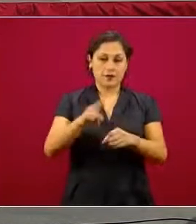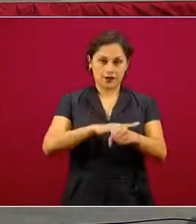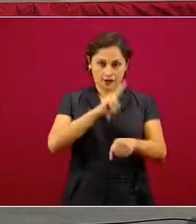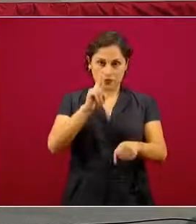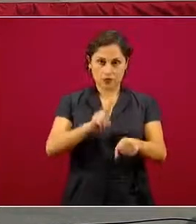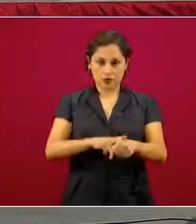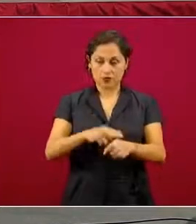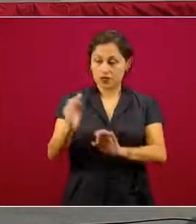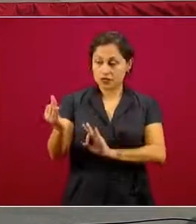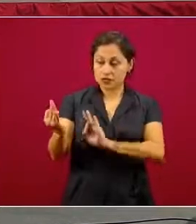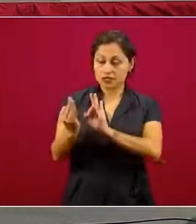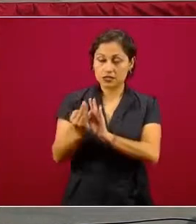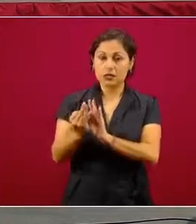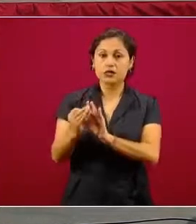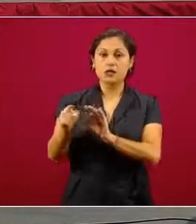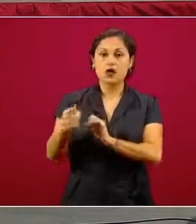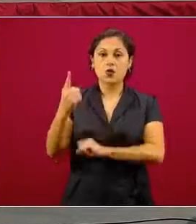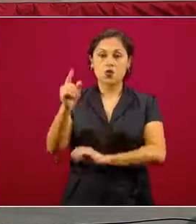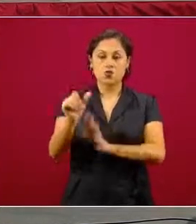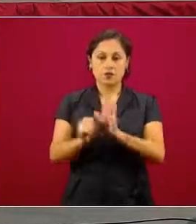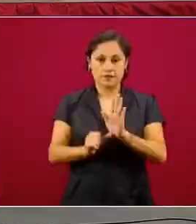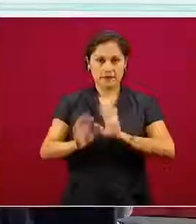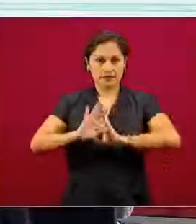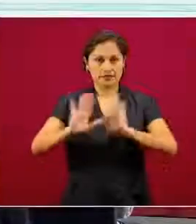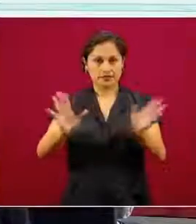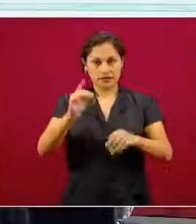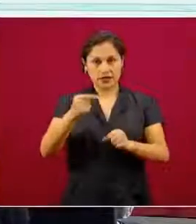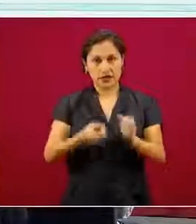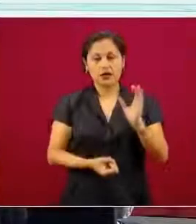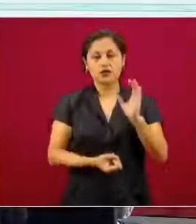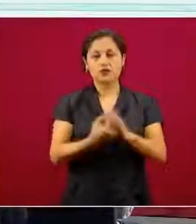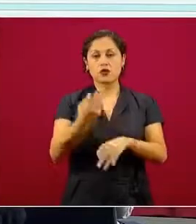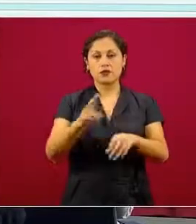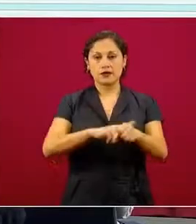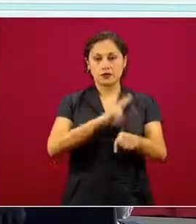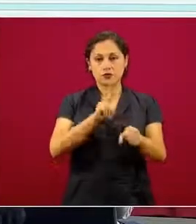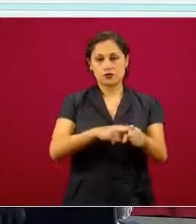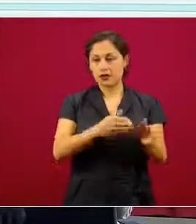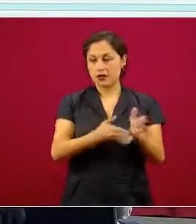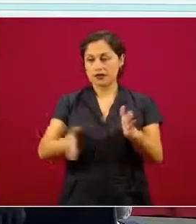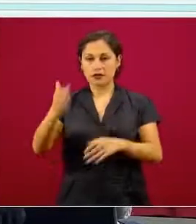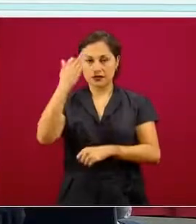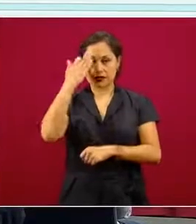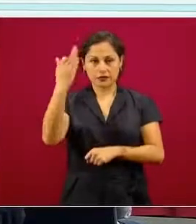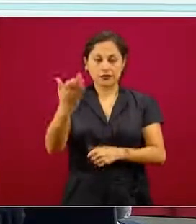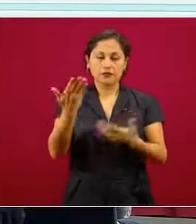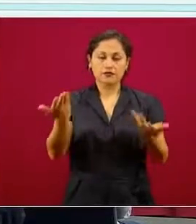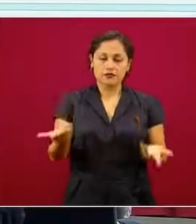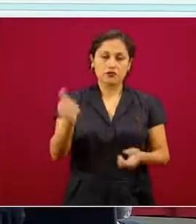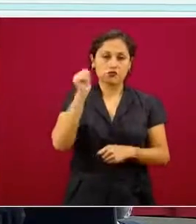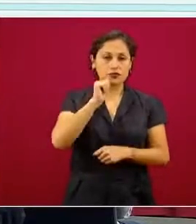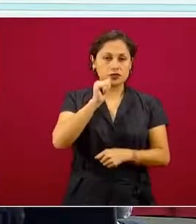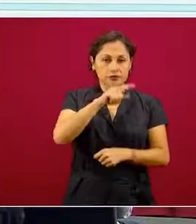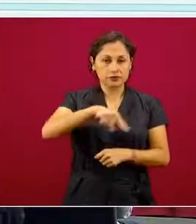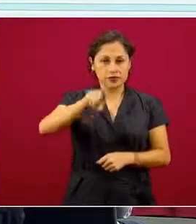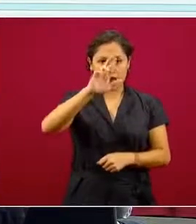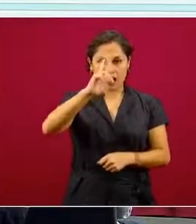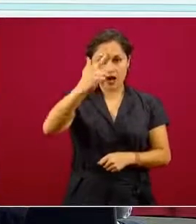mes de que inició la nueva normalidad, en la que siempre recordamos que ahora se caracteriza